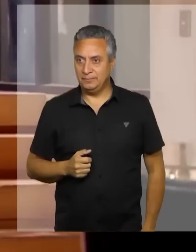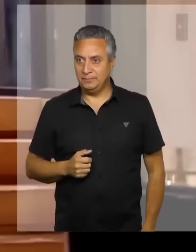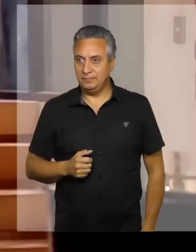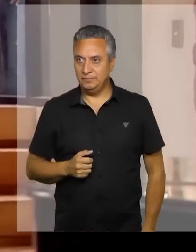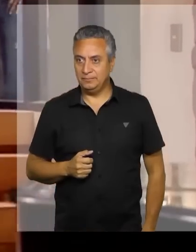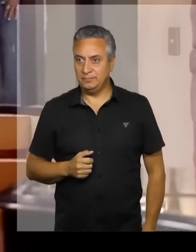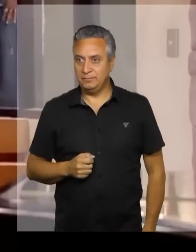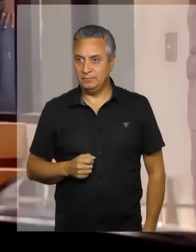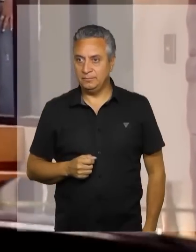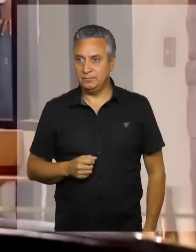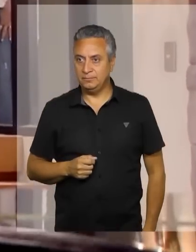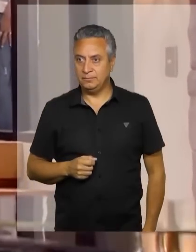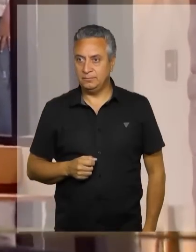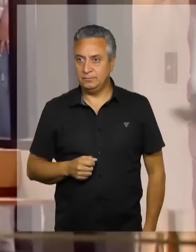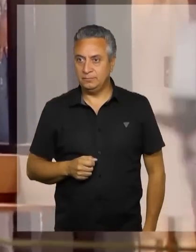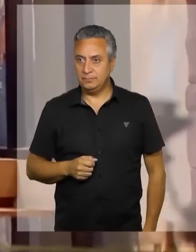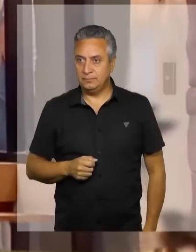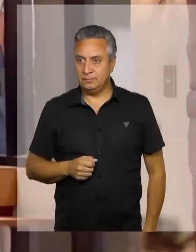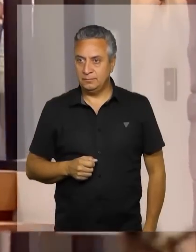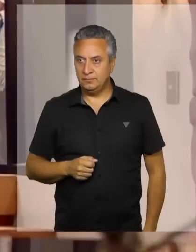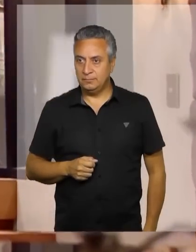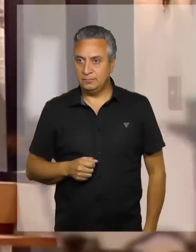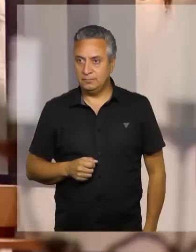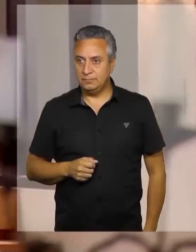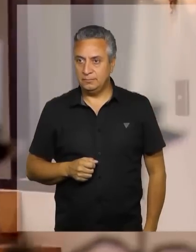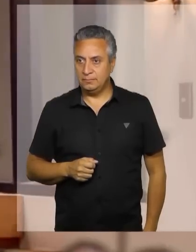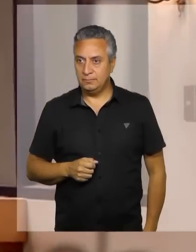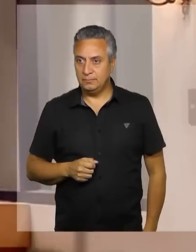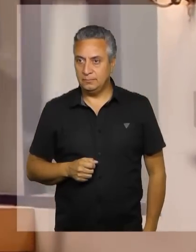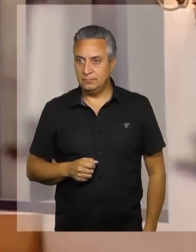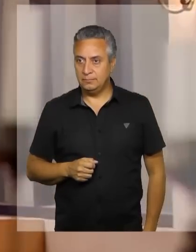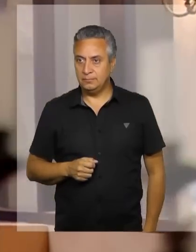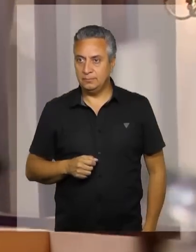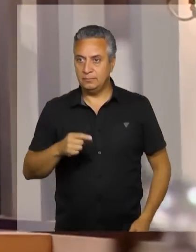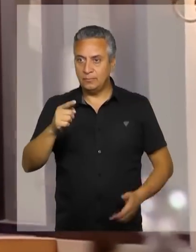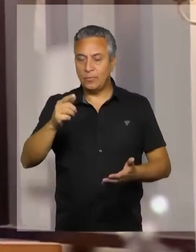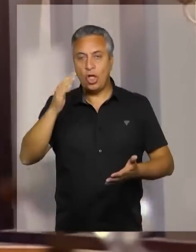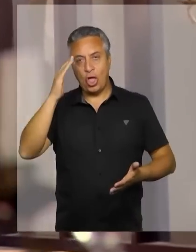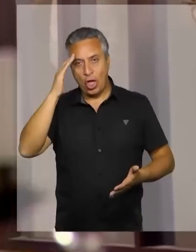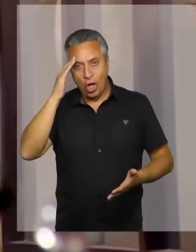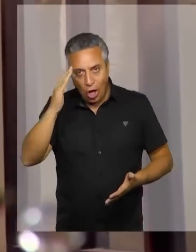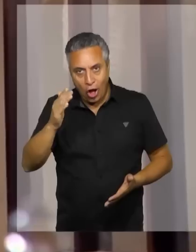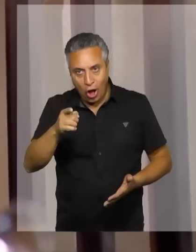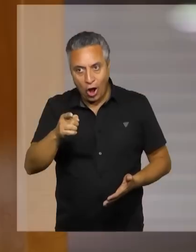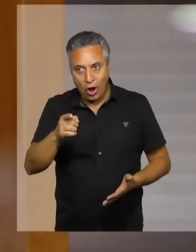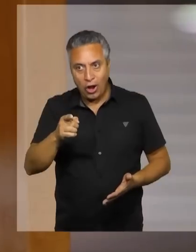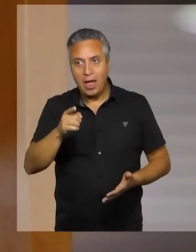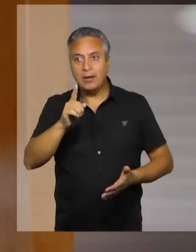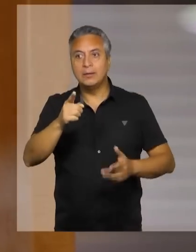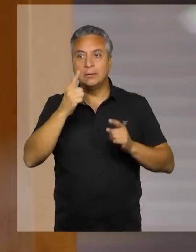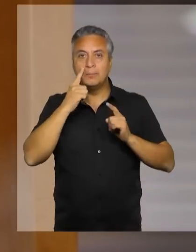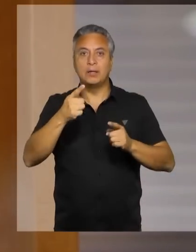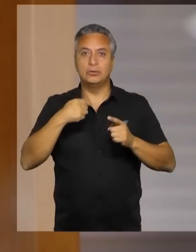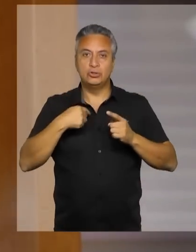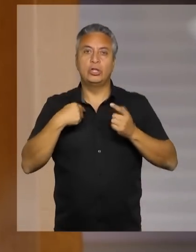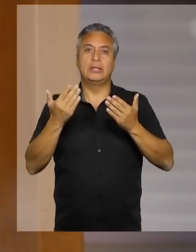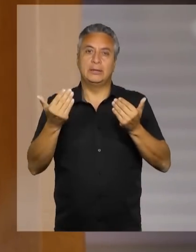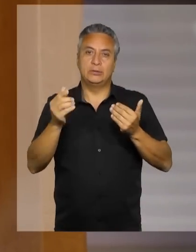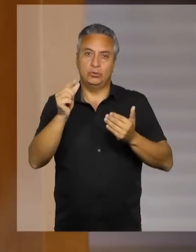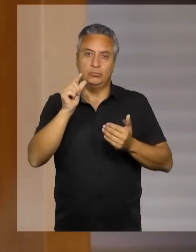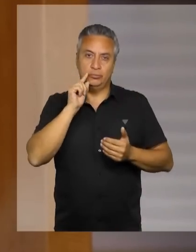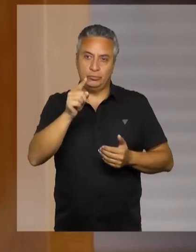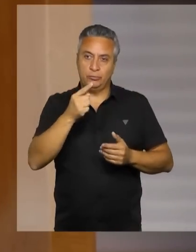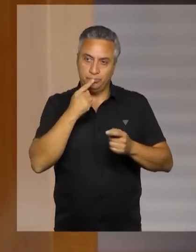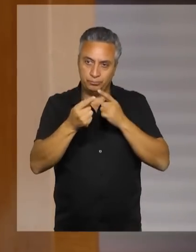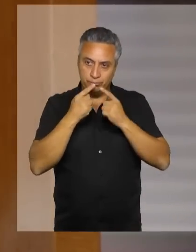Hola. Hola. Mira, necesito hablar un segundo con Nicolás.